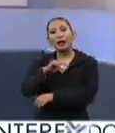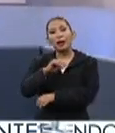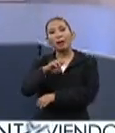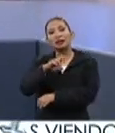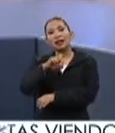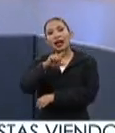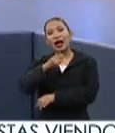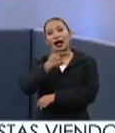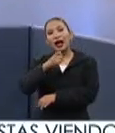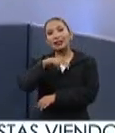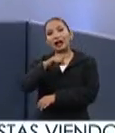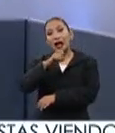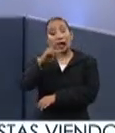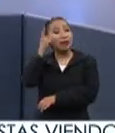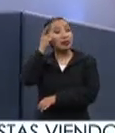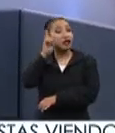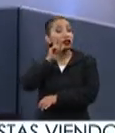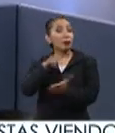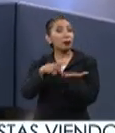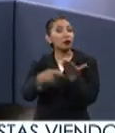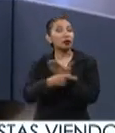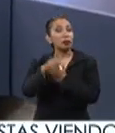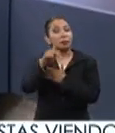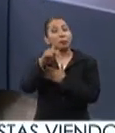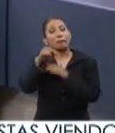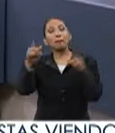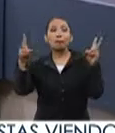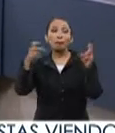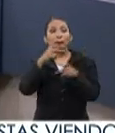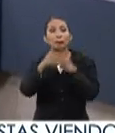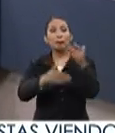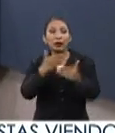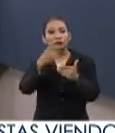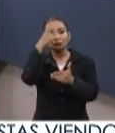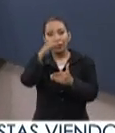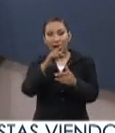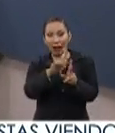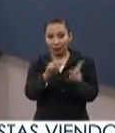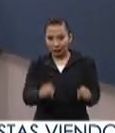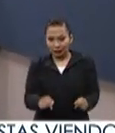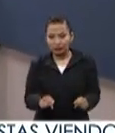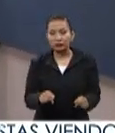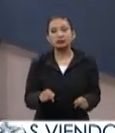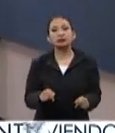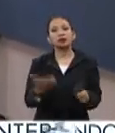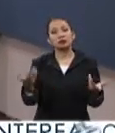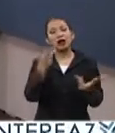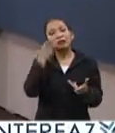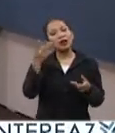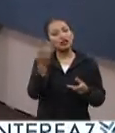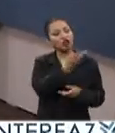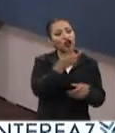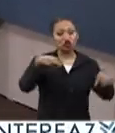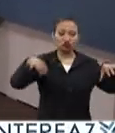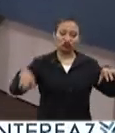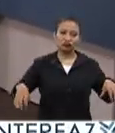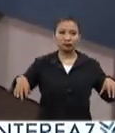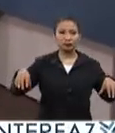Marcela Gándara, ella es directora del proyecto Pasos para la Paz, que pues vamos a hablar sobre estas